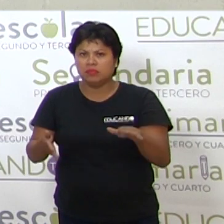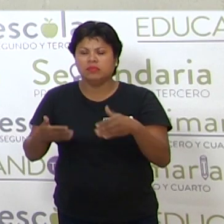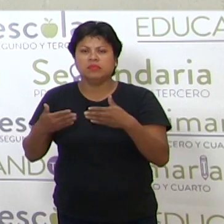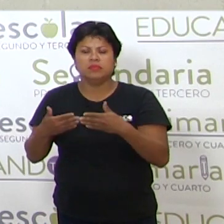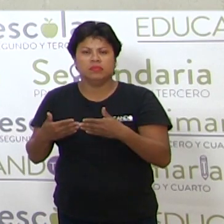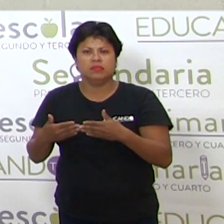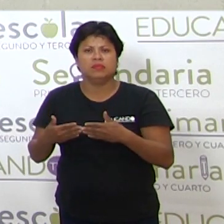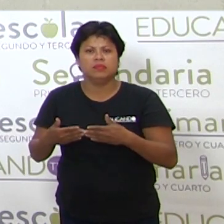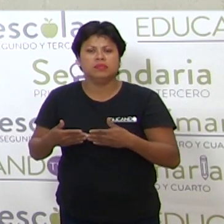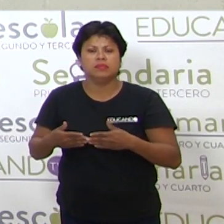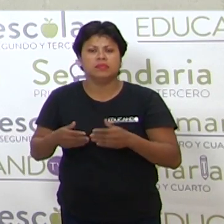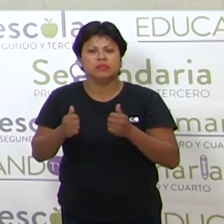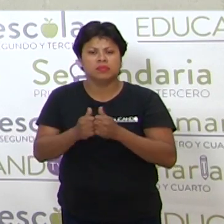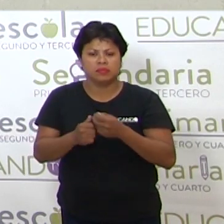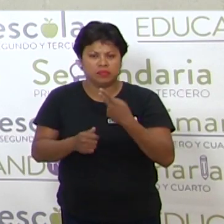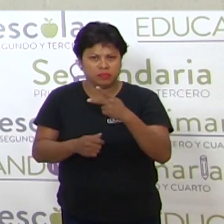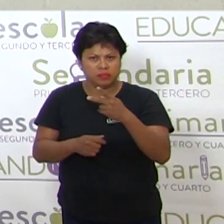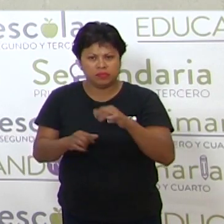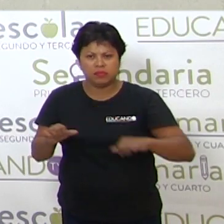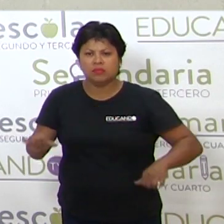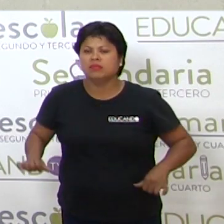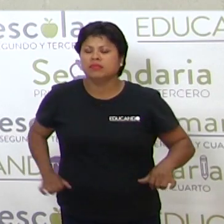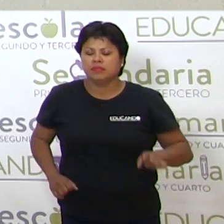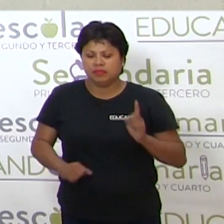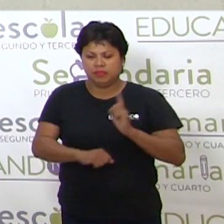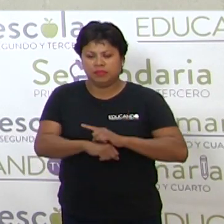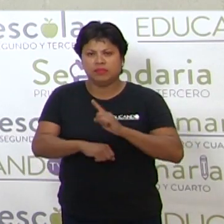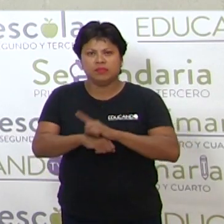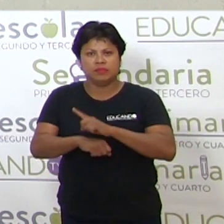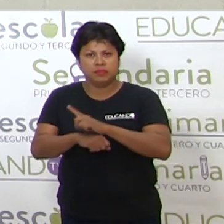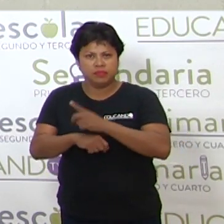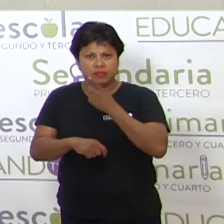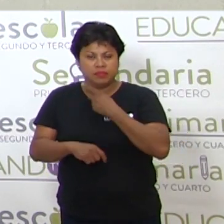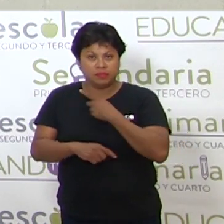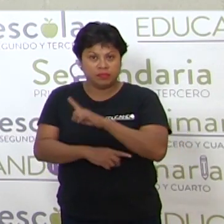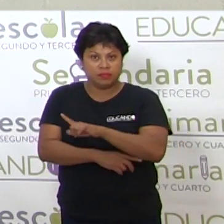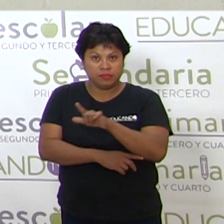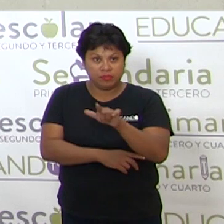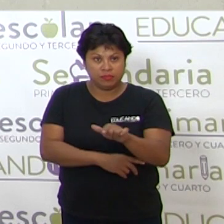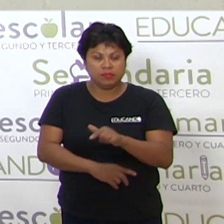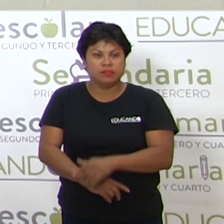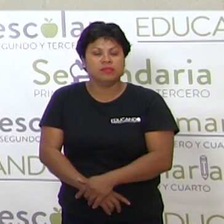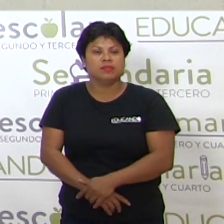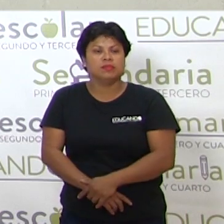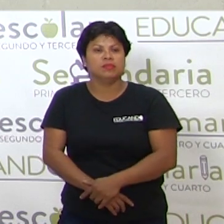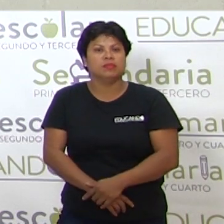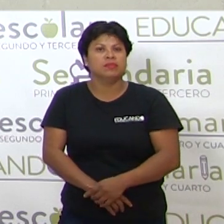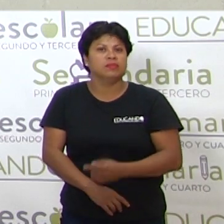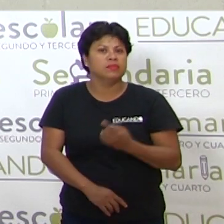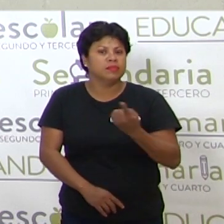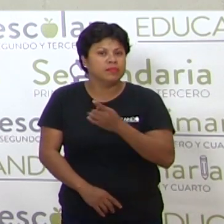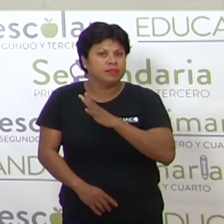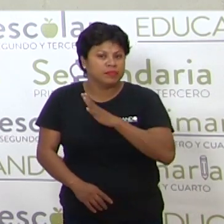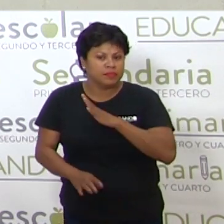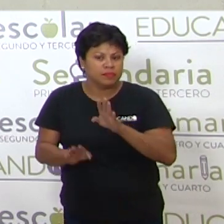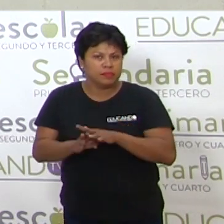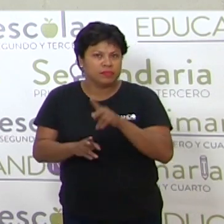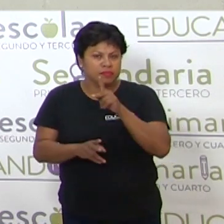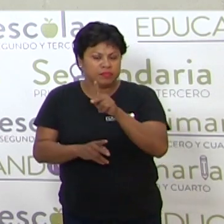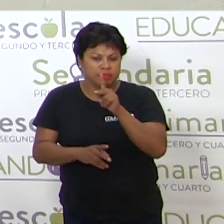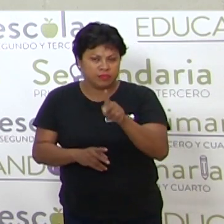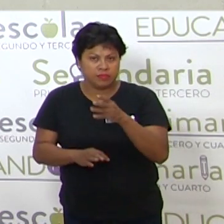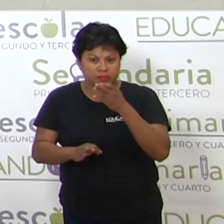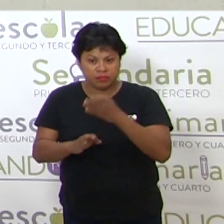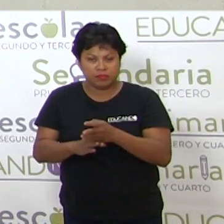con sus actividades diarias y me dicen después qué hay de similitud hoy